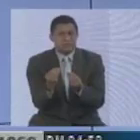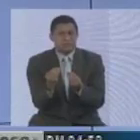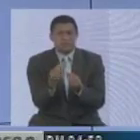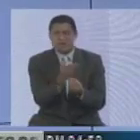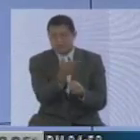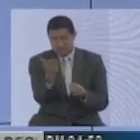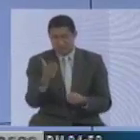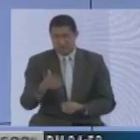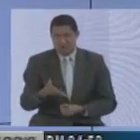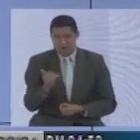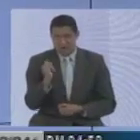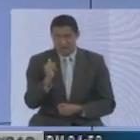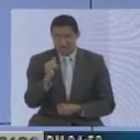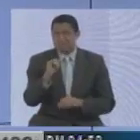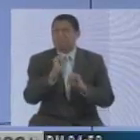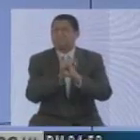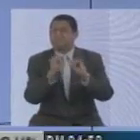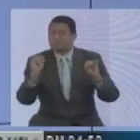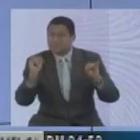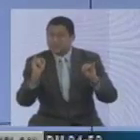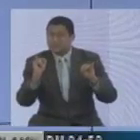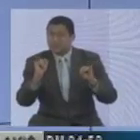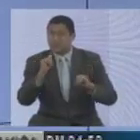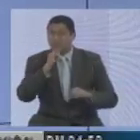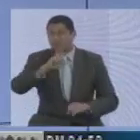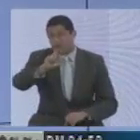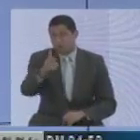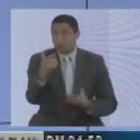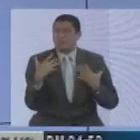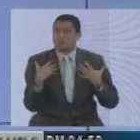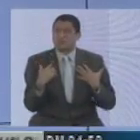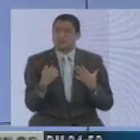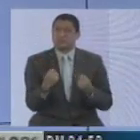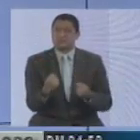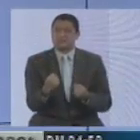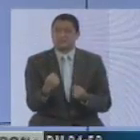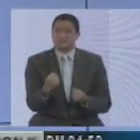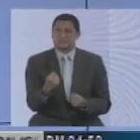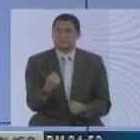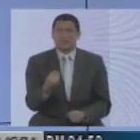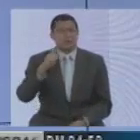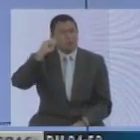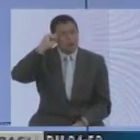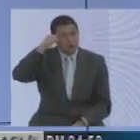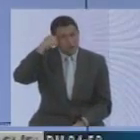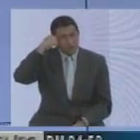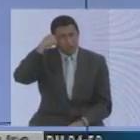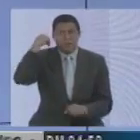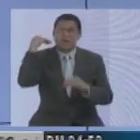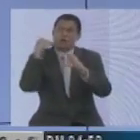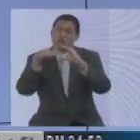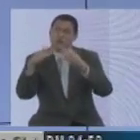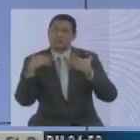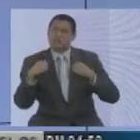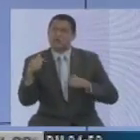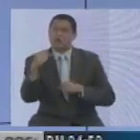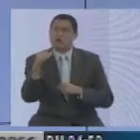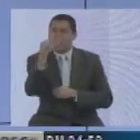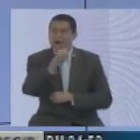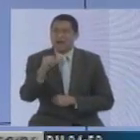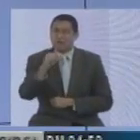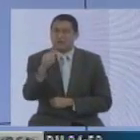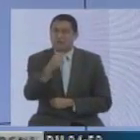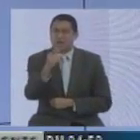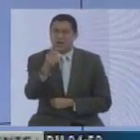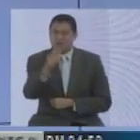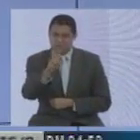estas ocurra de esta manera ponemos punto final a esta misión de noticias globovisión salud les recuerdo nuestras vías de contacto arroba salud y